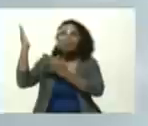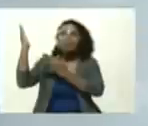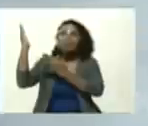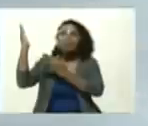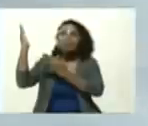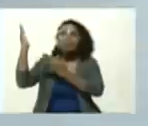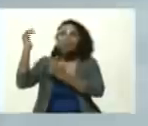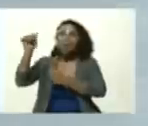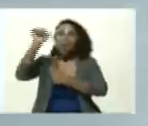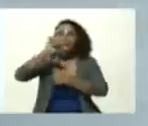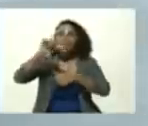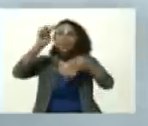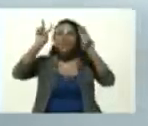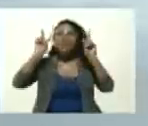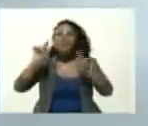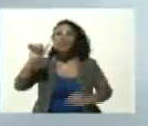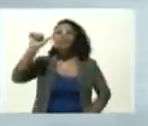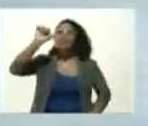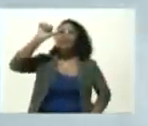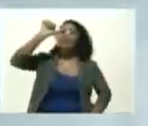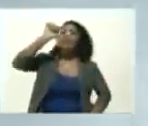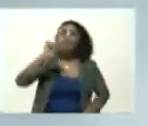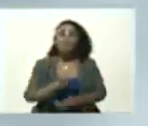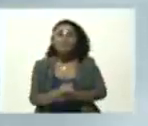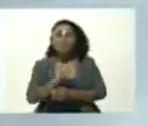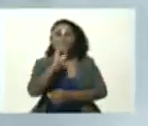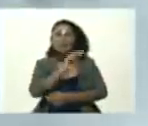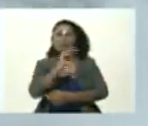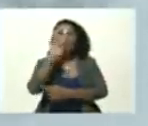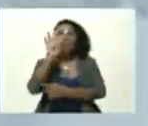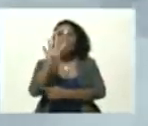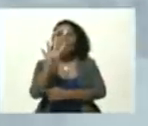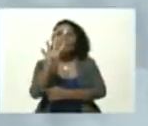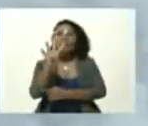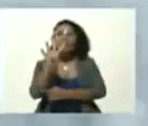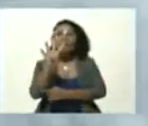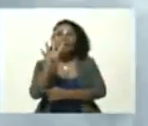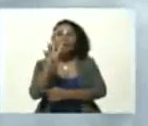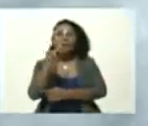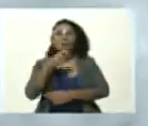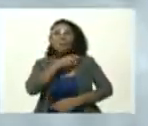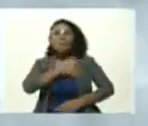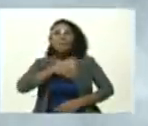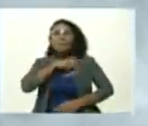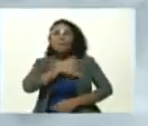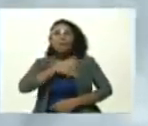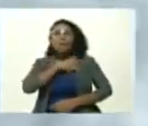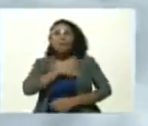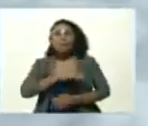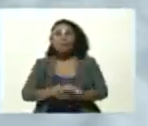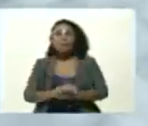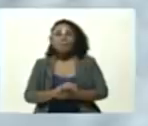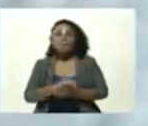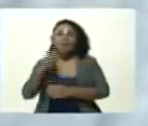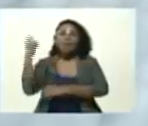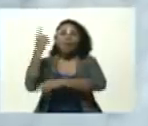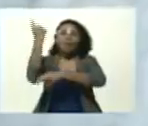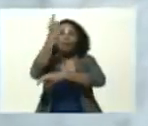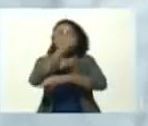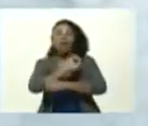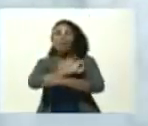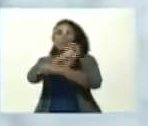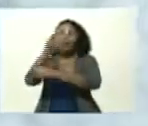agua mineral, más de 24 misiones aéreas para lanzar